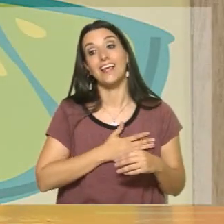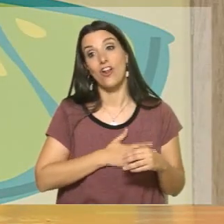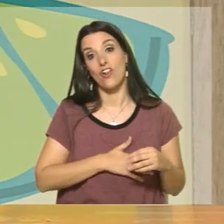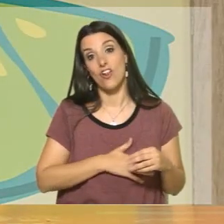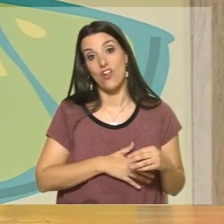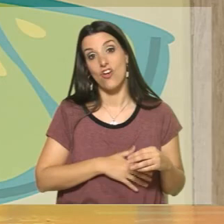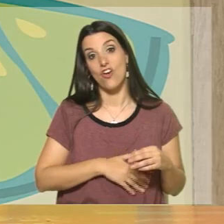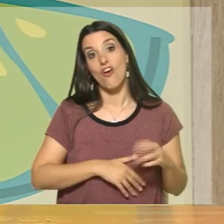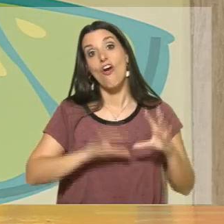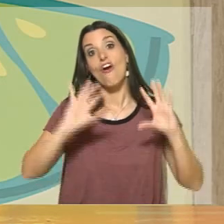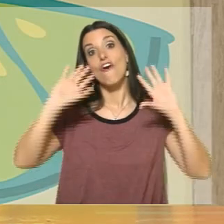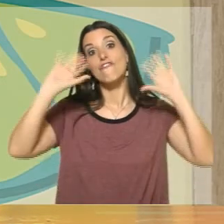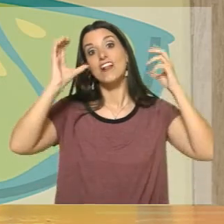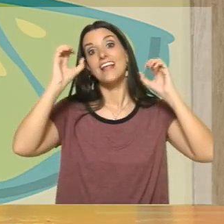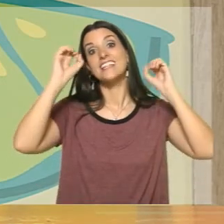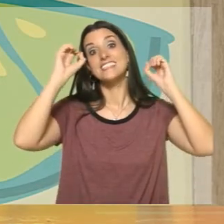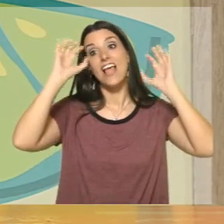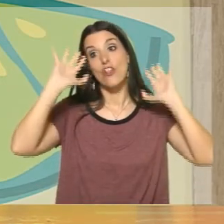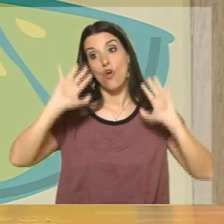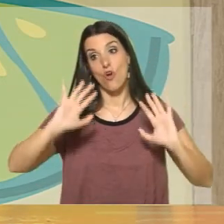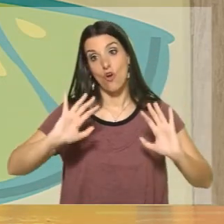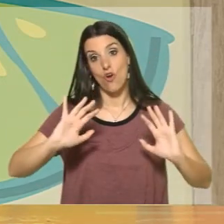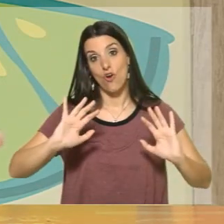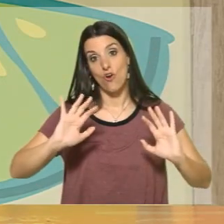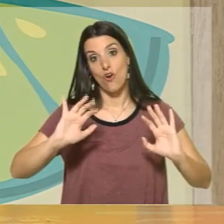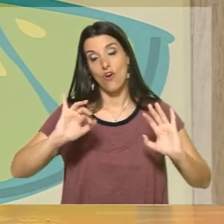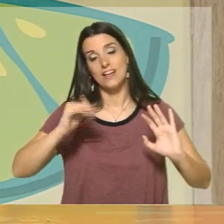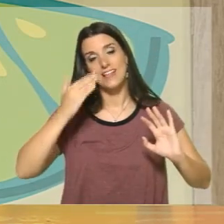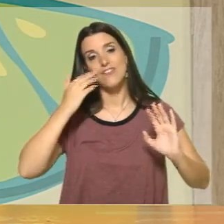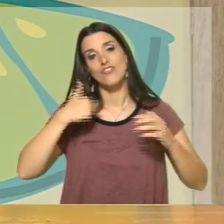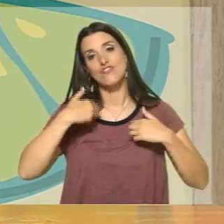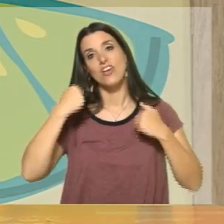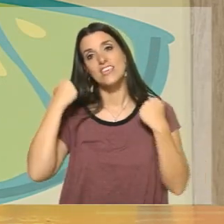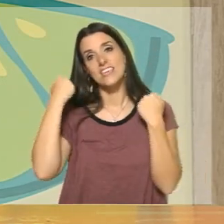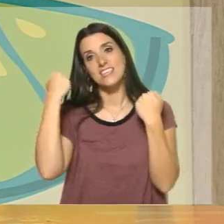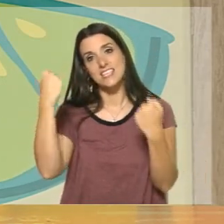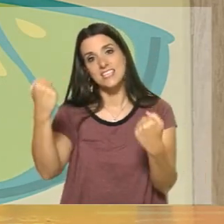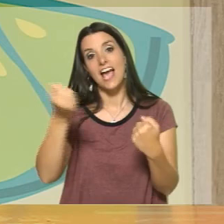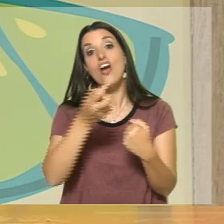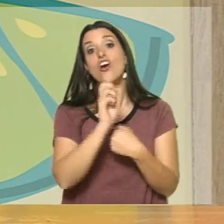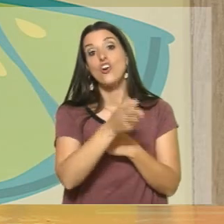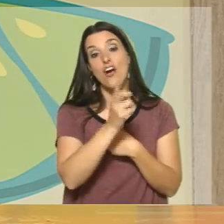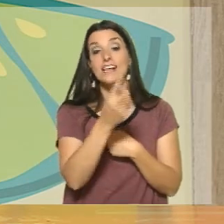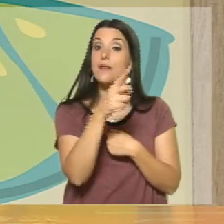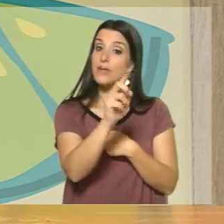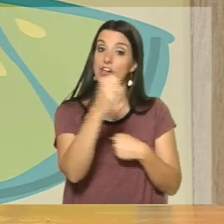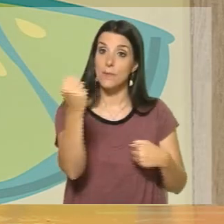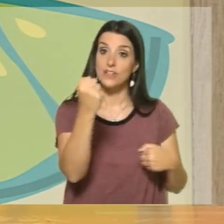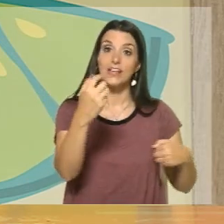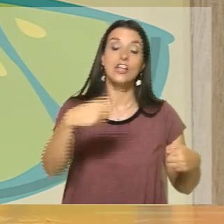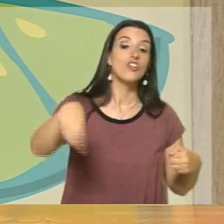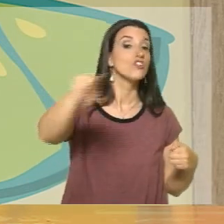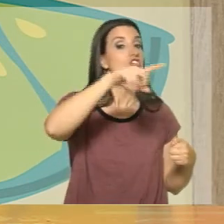Cero violencia, cero problema y que gane el que tenga que ganar. Más allá que todos saben que yo soy hincha de OES, pero lo importante es que todo se